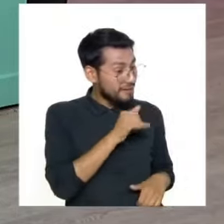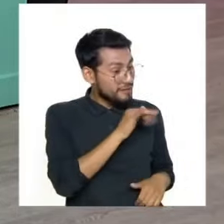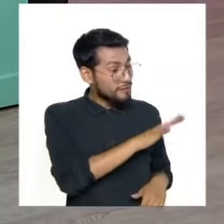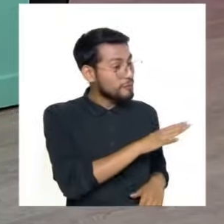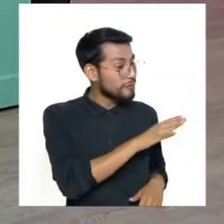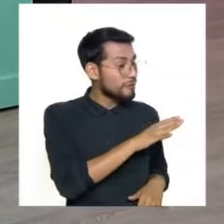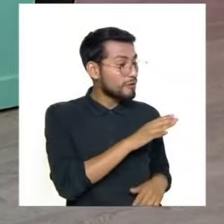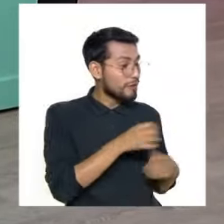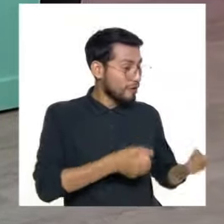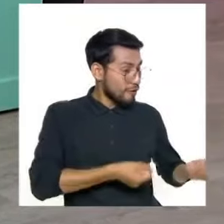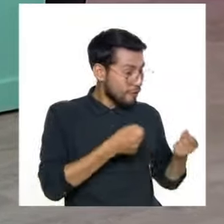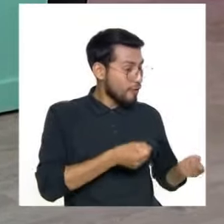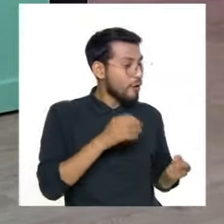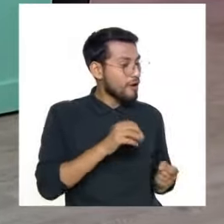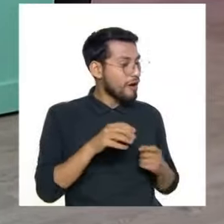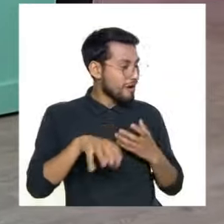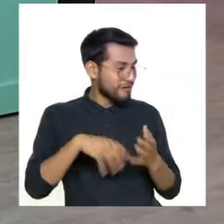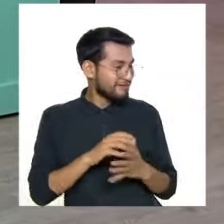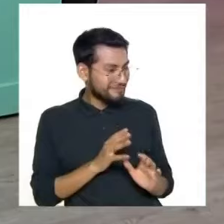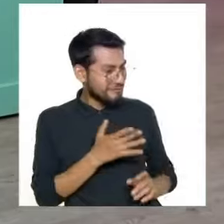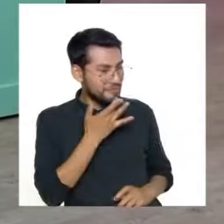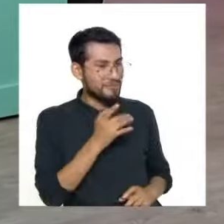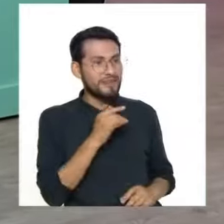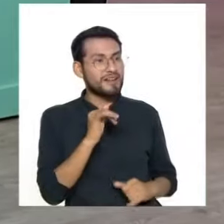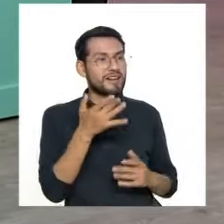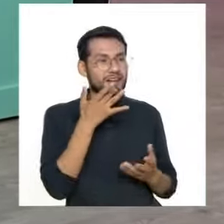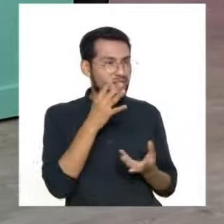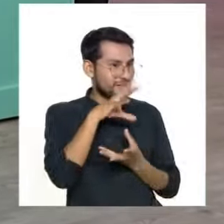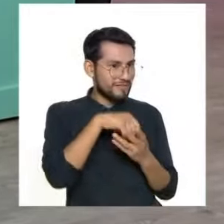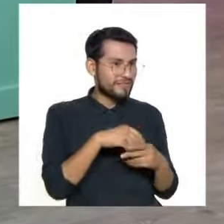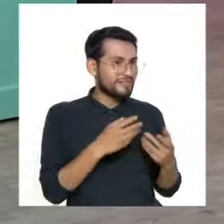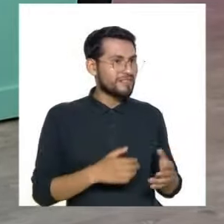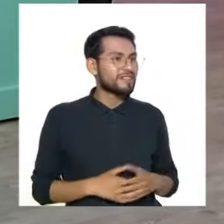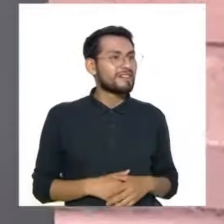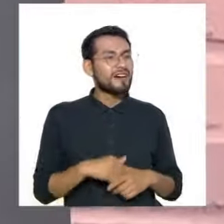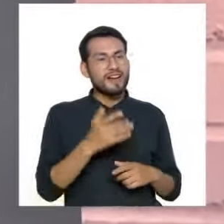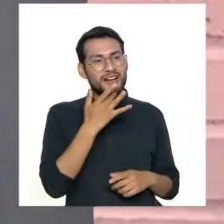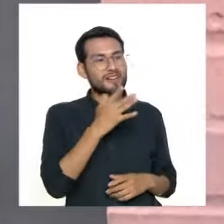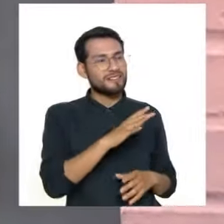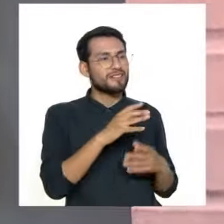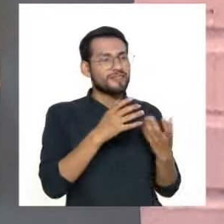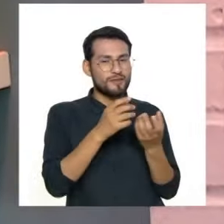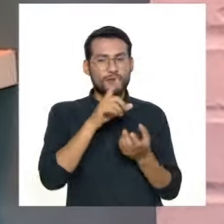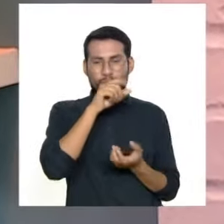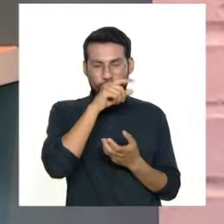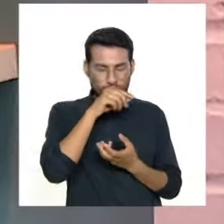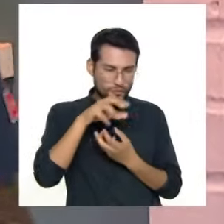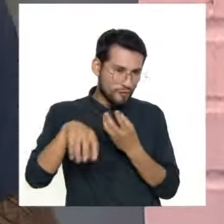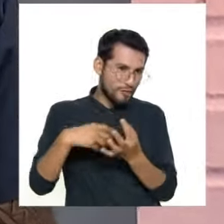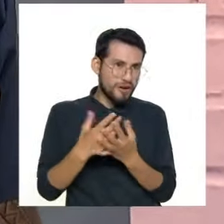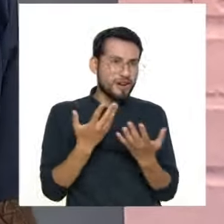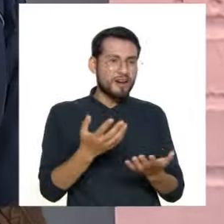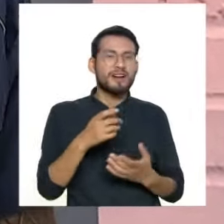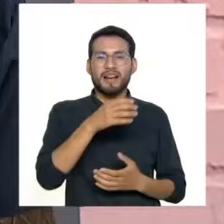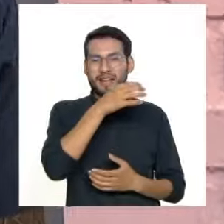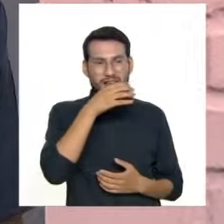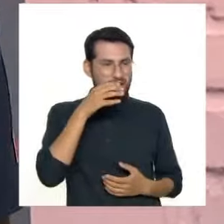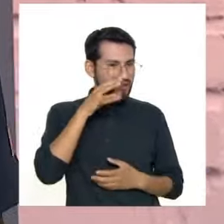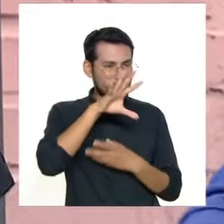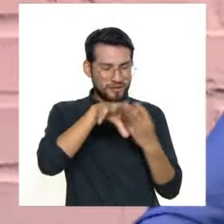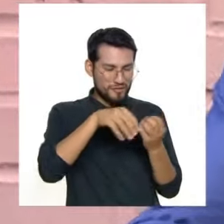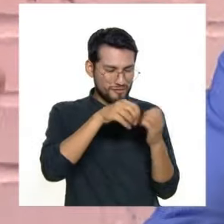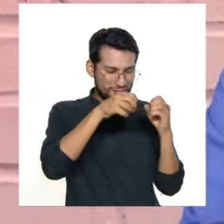hicieron en una olla o lo mezclaron porque tiene todo el sabor tiene el sabor desde que se dó el pollo no el sabor cerveza